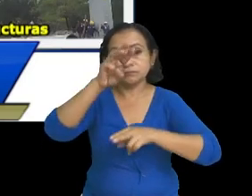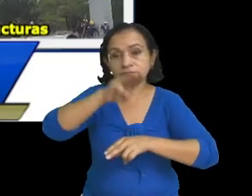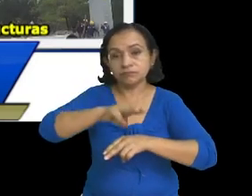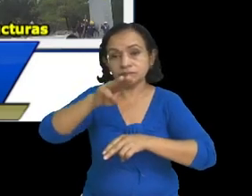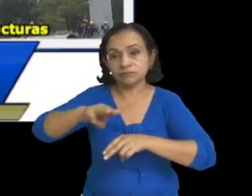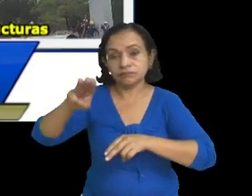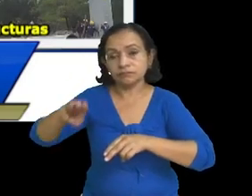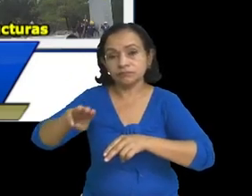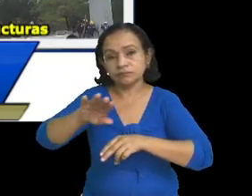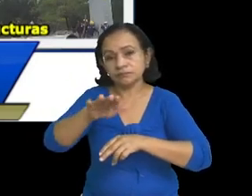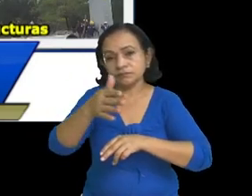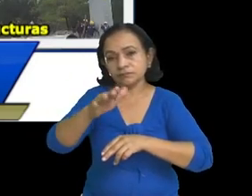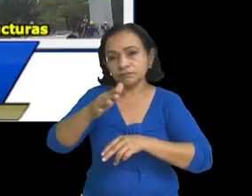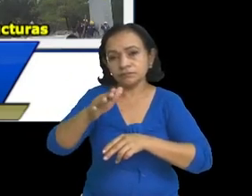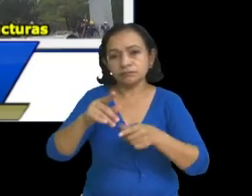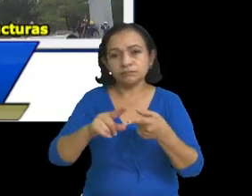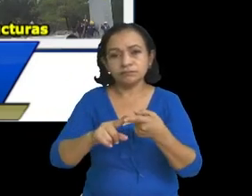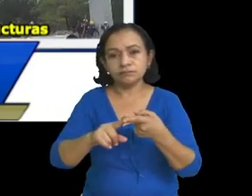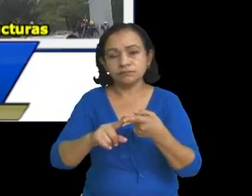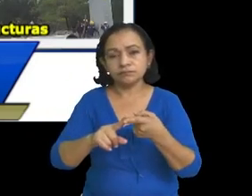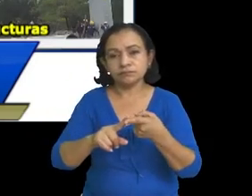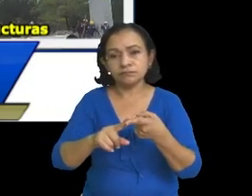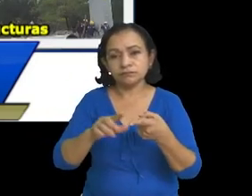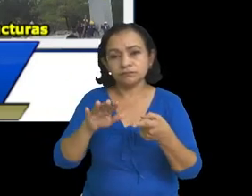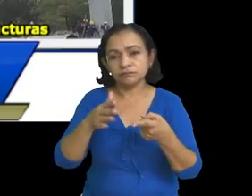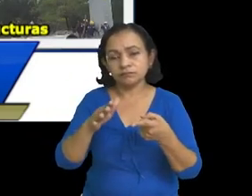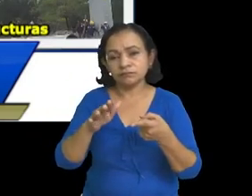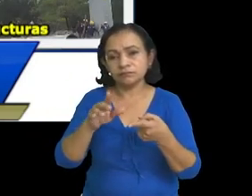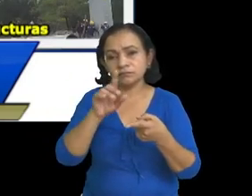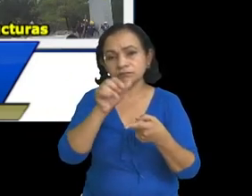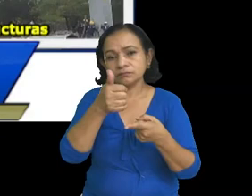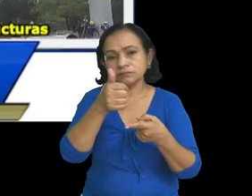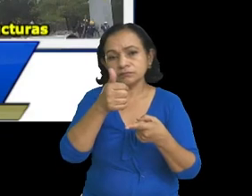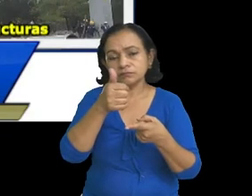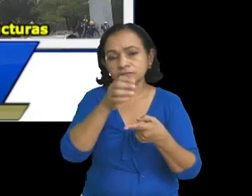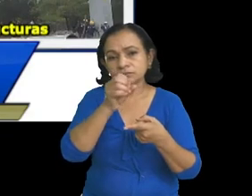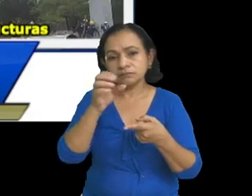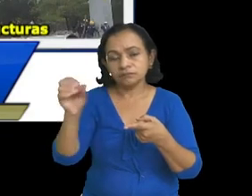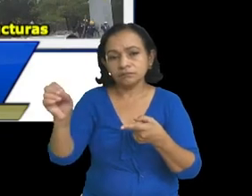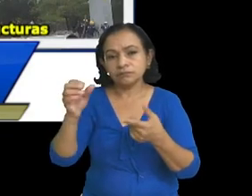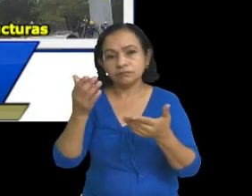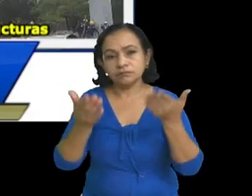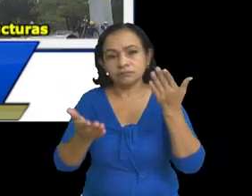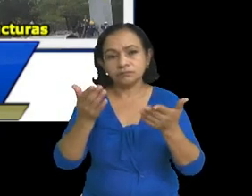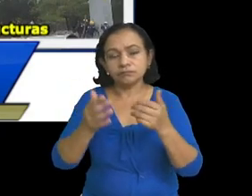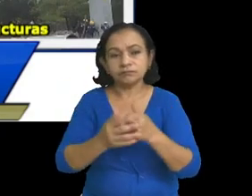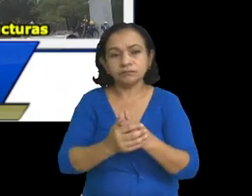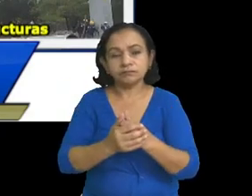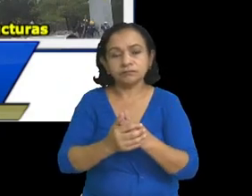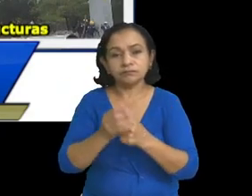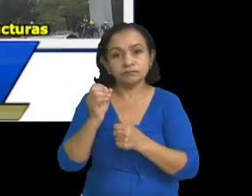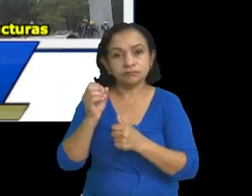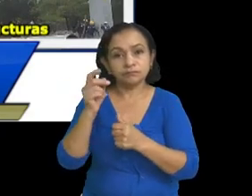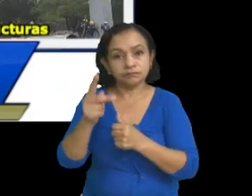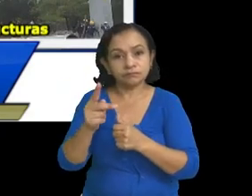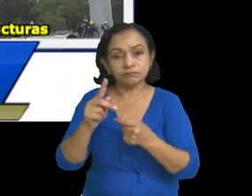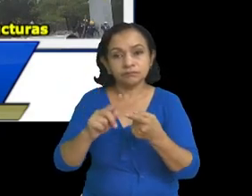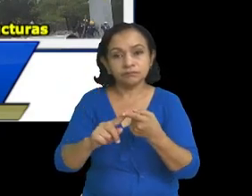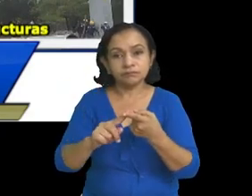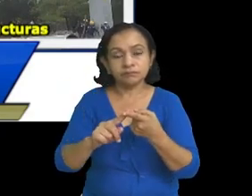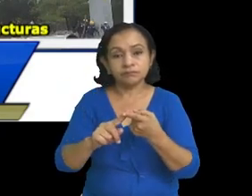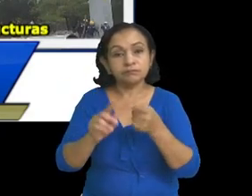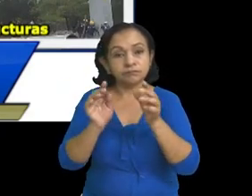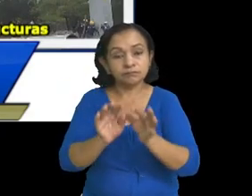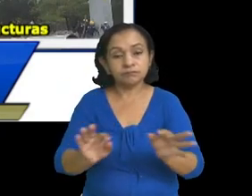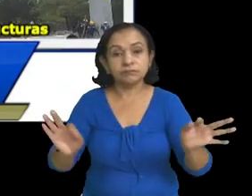son aproximadamente, tienen potencial de alrededor de 600 megavatios, ¿verdad? Ok. Que es una